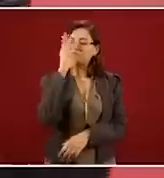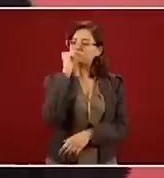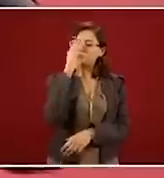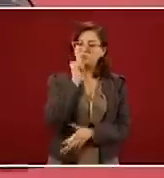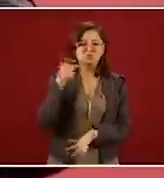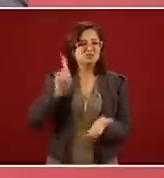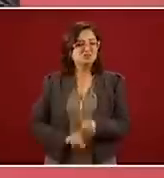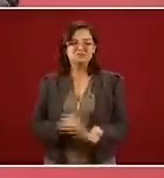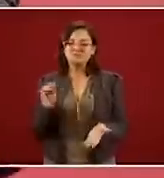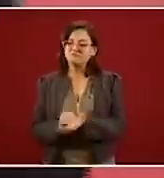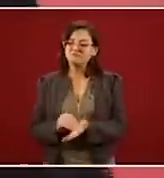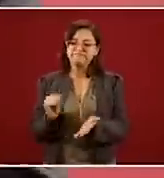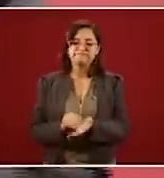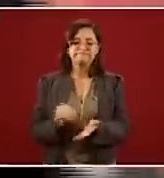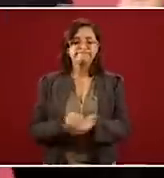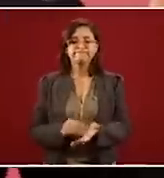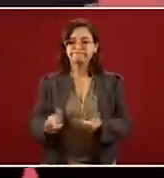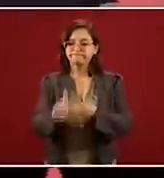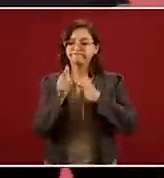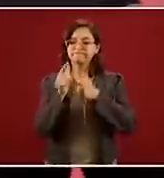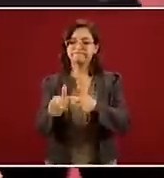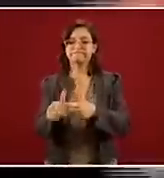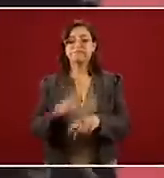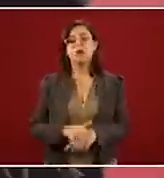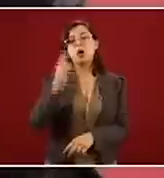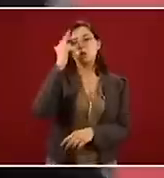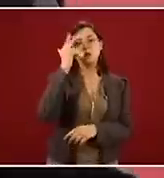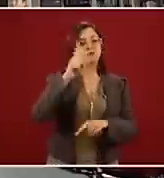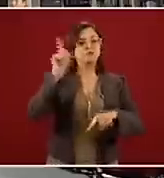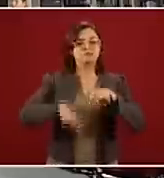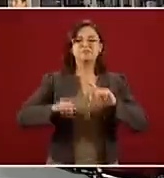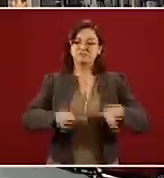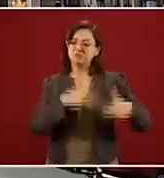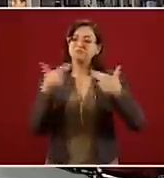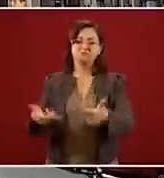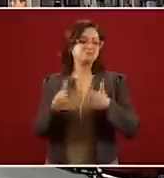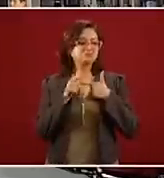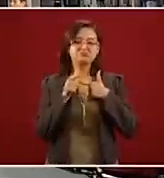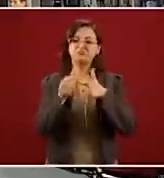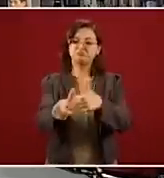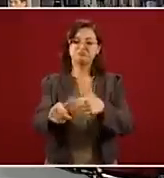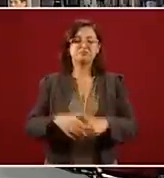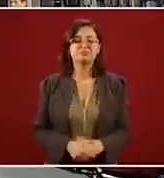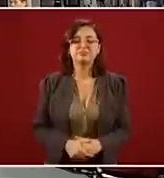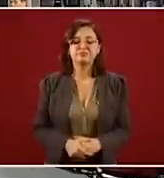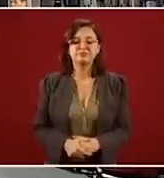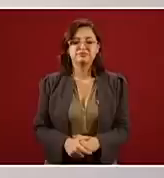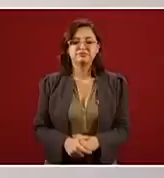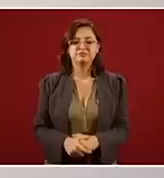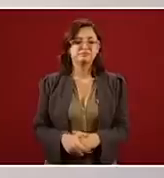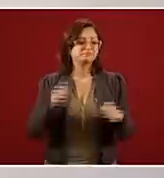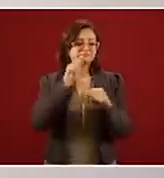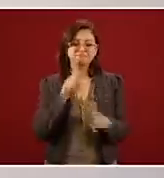Siguió, o sea, ya no estaba Porfirio, pero quedó doña Porfiria. Y lo